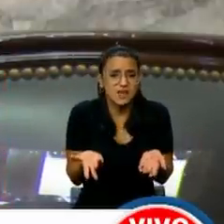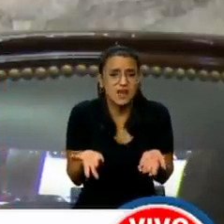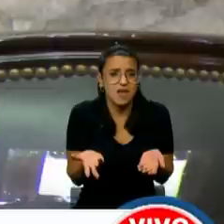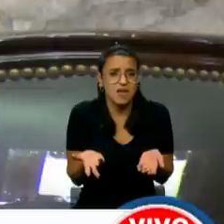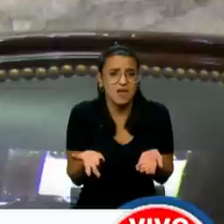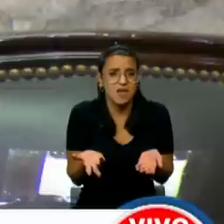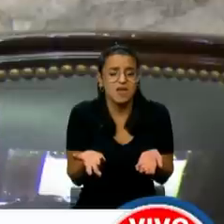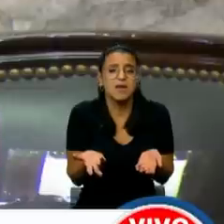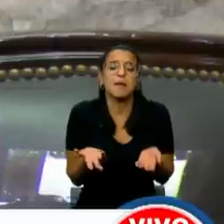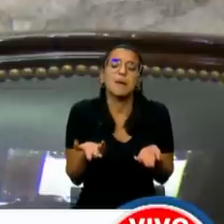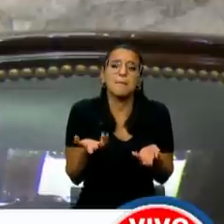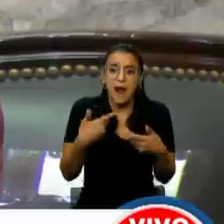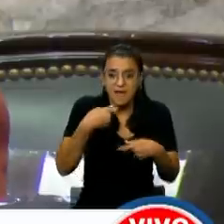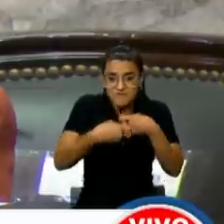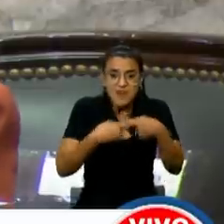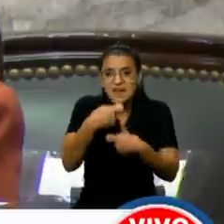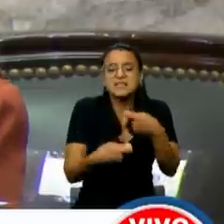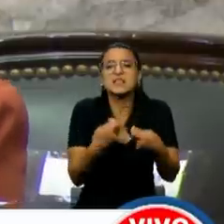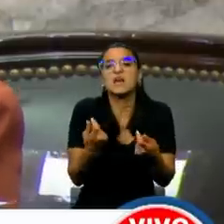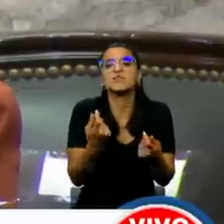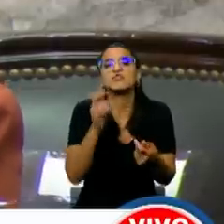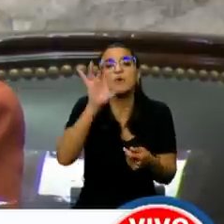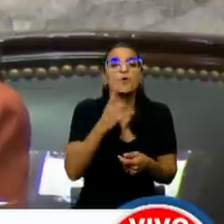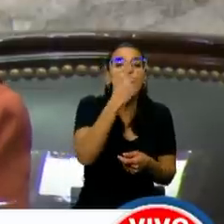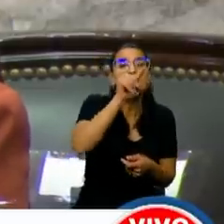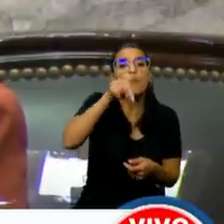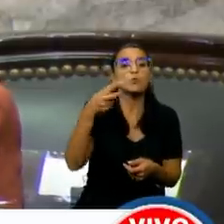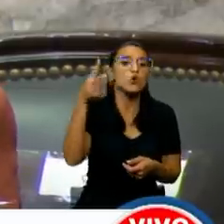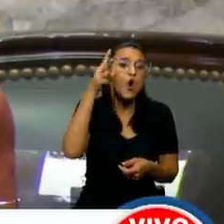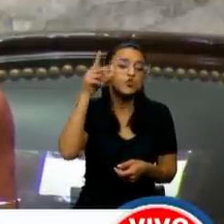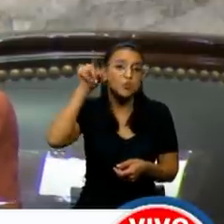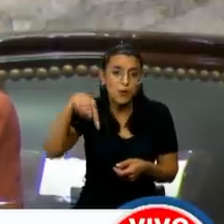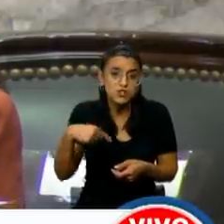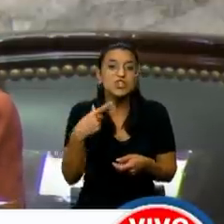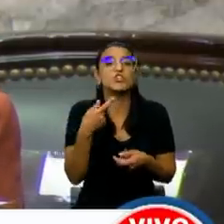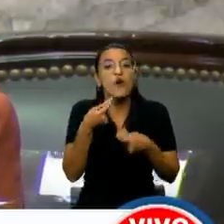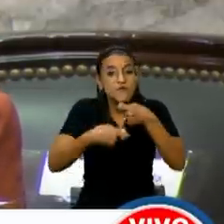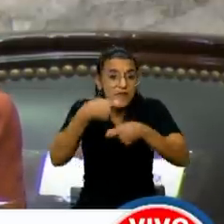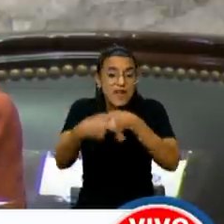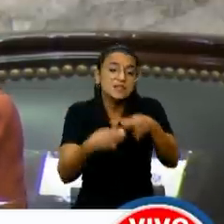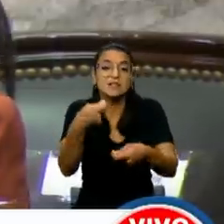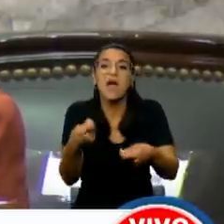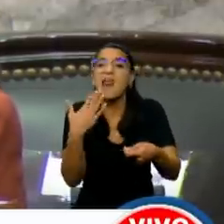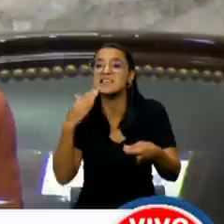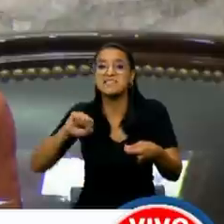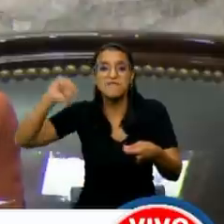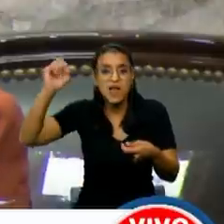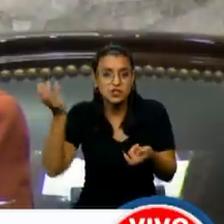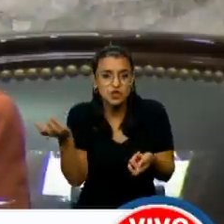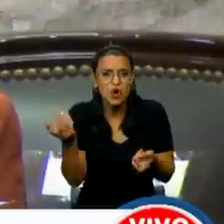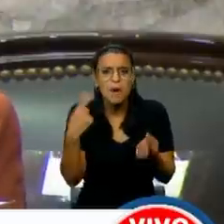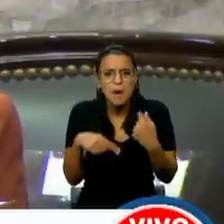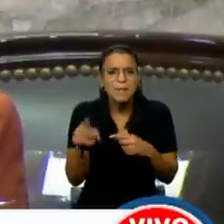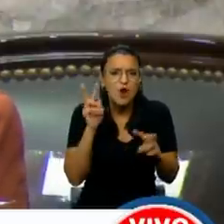y para financiero nos dice que solamente el 1.8 por ciento se va a financiar con inflación pero ha sido un